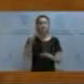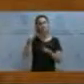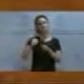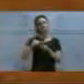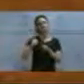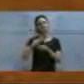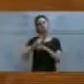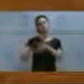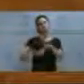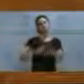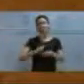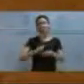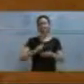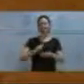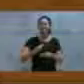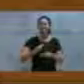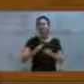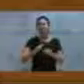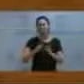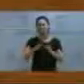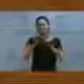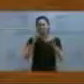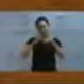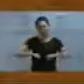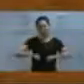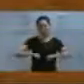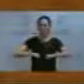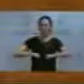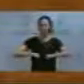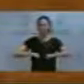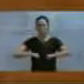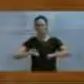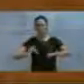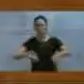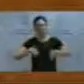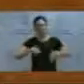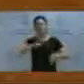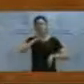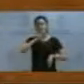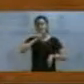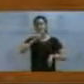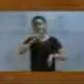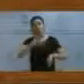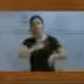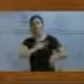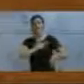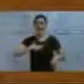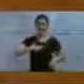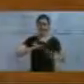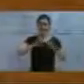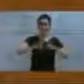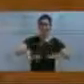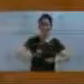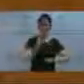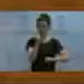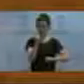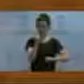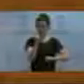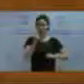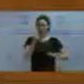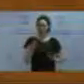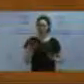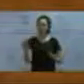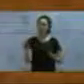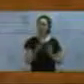que es difícil llegar a un acuerdo. Hay otras políticas en las que es deseable llegar a un acuerdo. Cultivemos